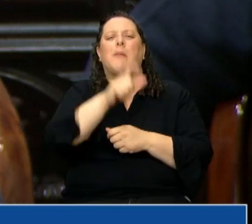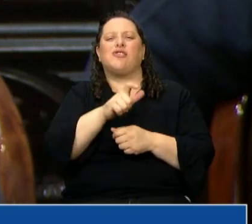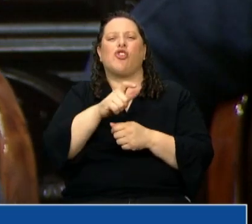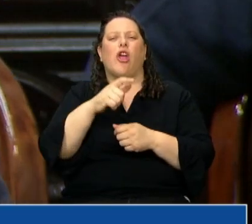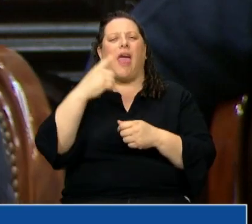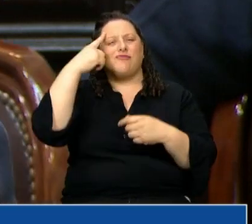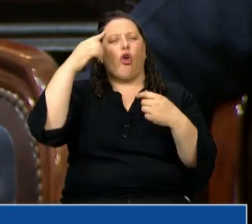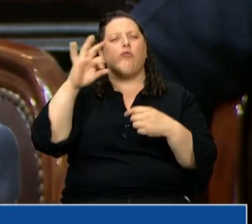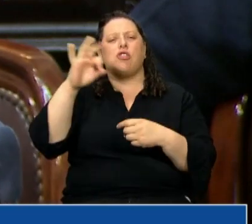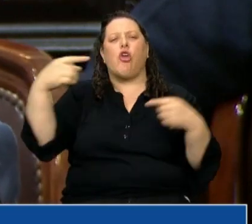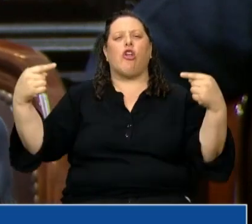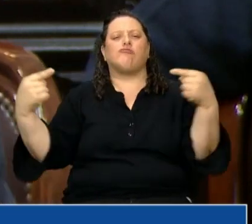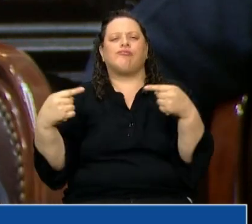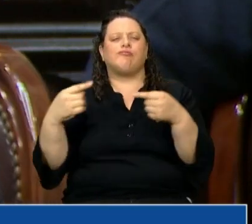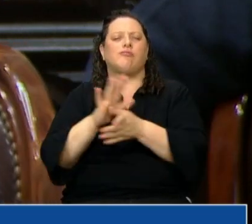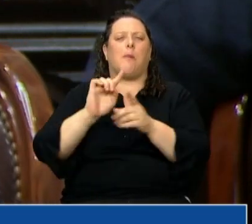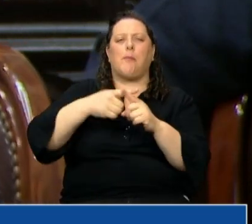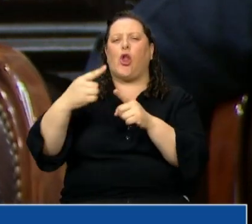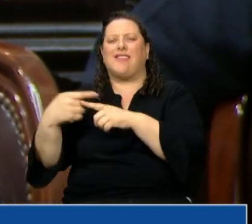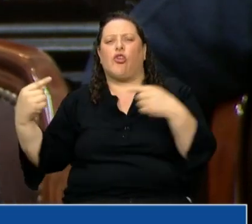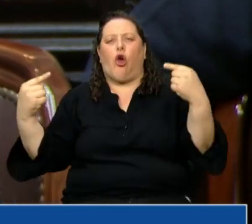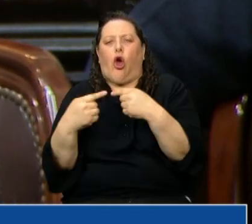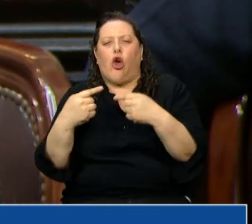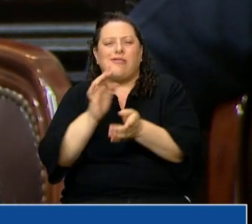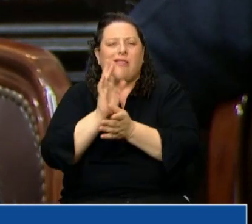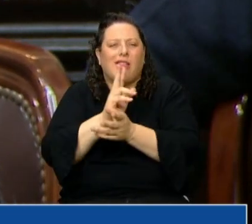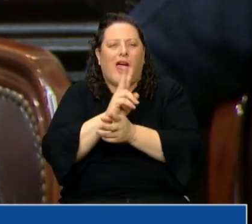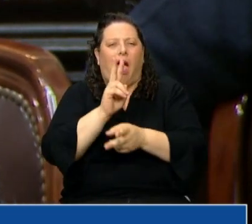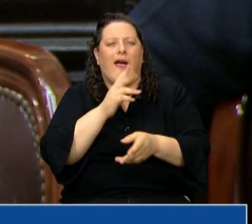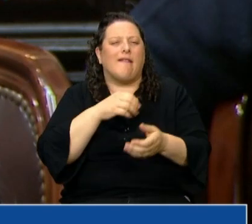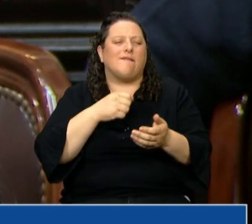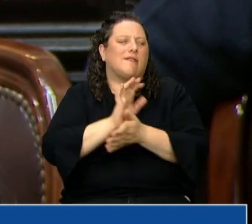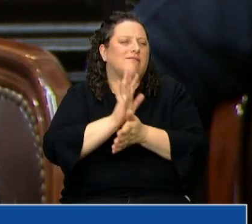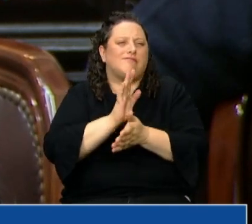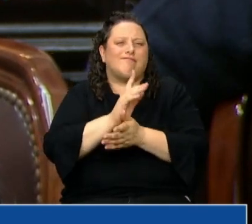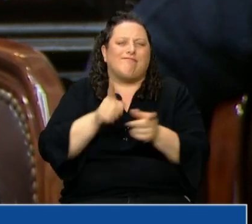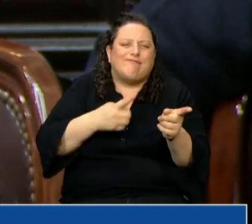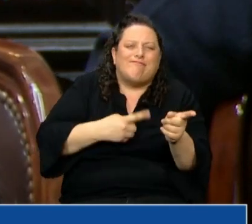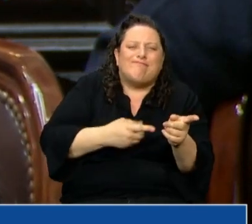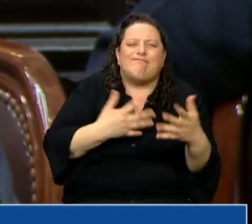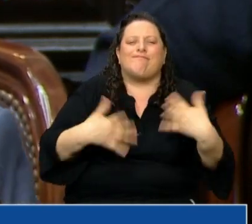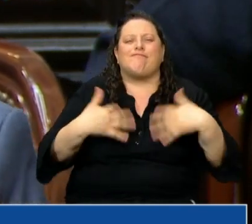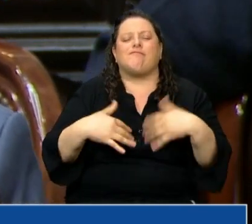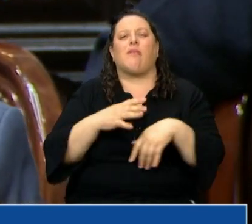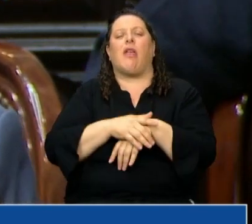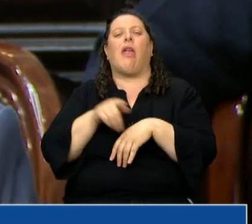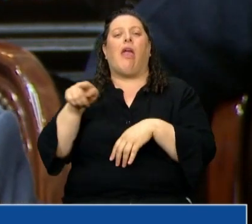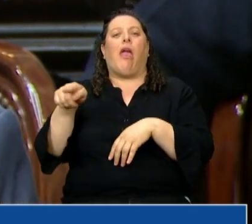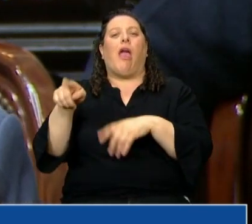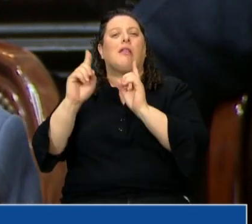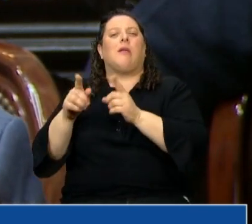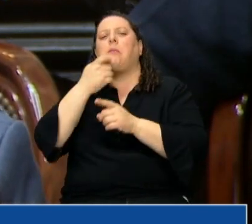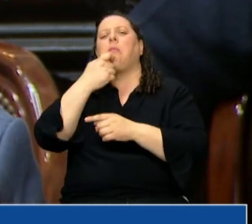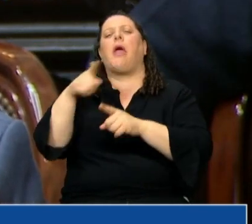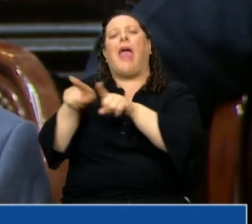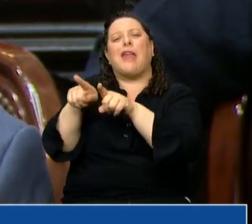opositores. Decían recién, es inmoral este proyecto que lo votemos. Inmoral es que el hermano del presidente